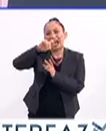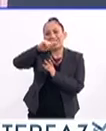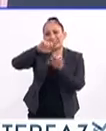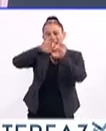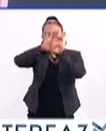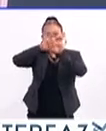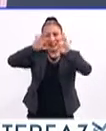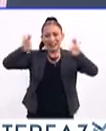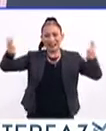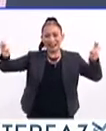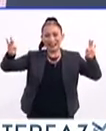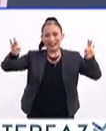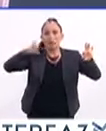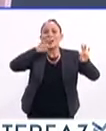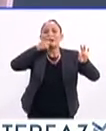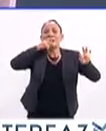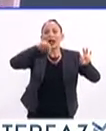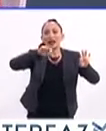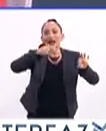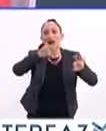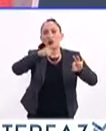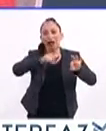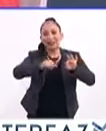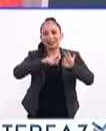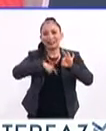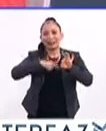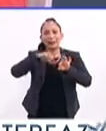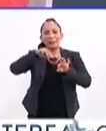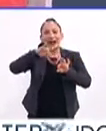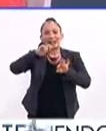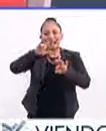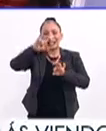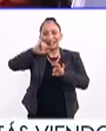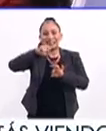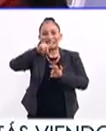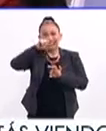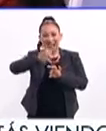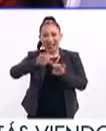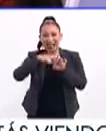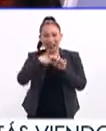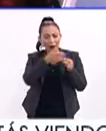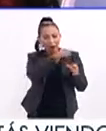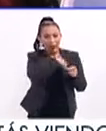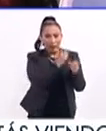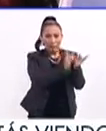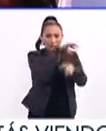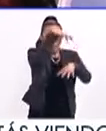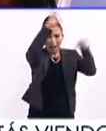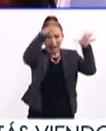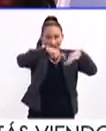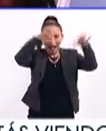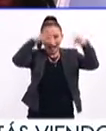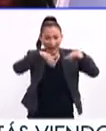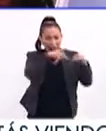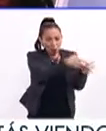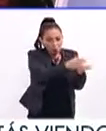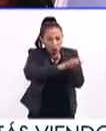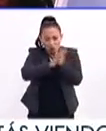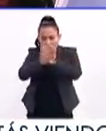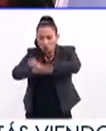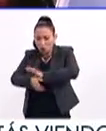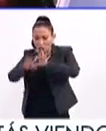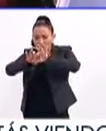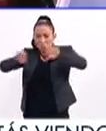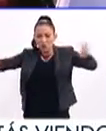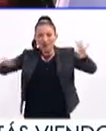pues mecate es una palabra náhuatl, tenemos mecates de Ixtle, ¿no? El Ixtle que sale del maguey y que a veces pues ya